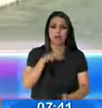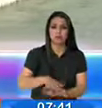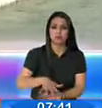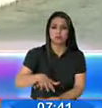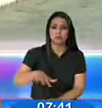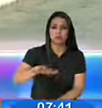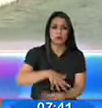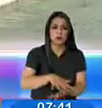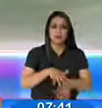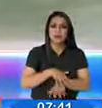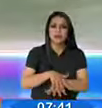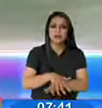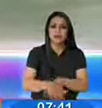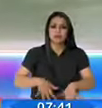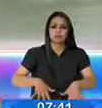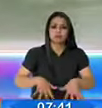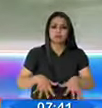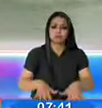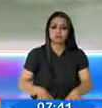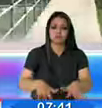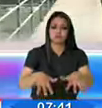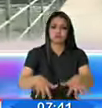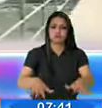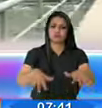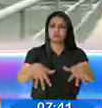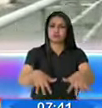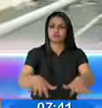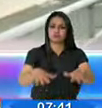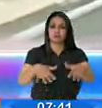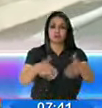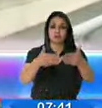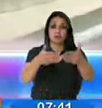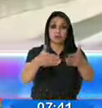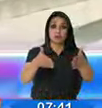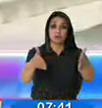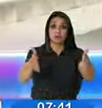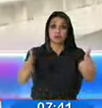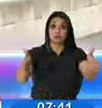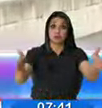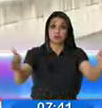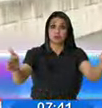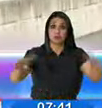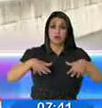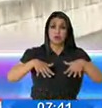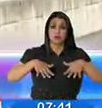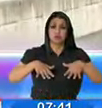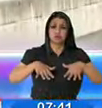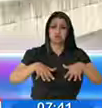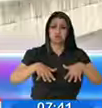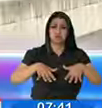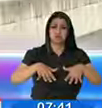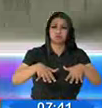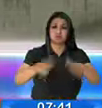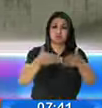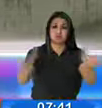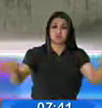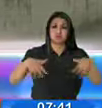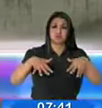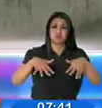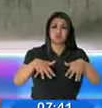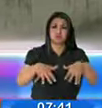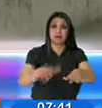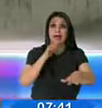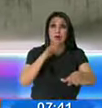agua proveniente del río, formando un embalse. Cuando las puertas se abren, la gravedad empuja el agua a través de la compuerta. El